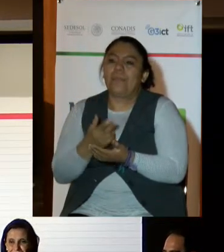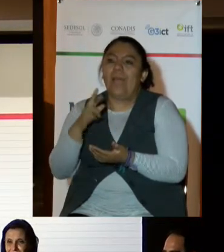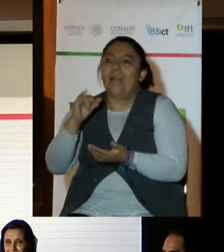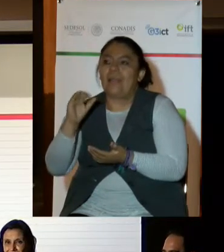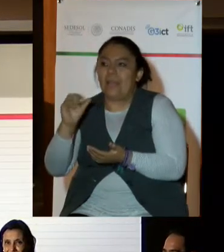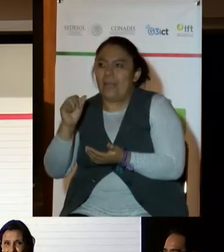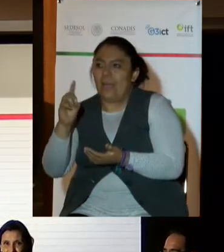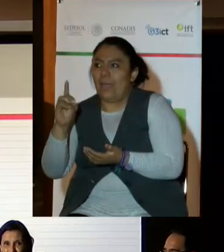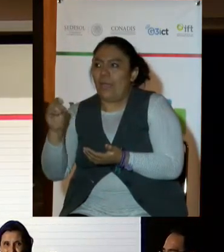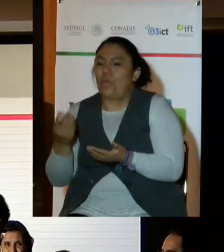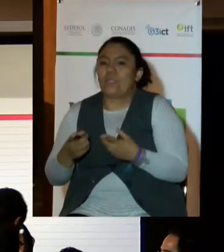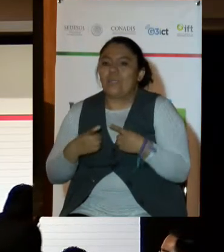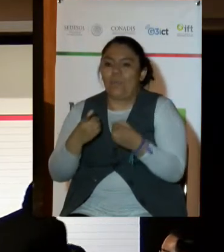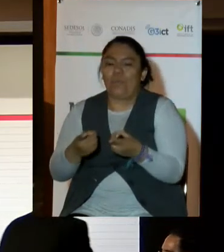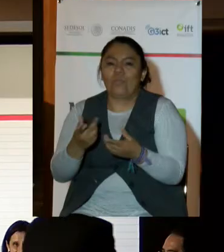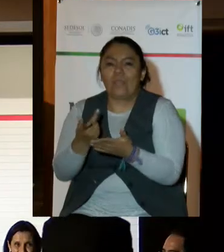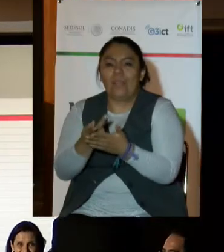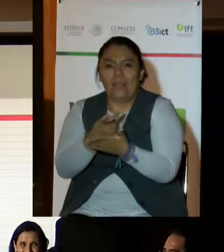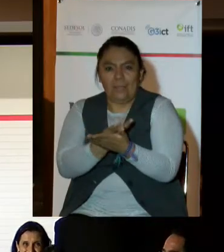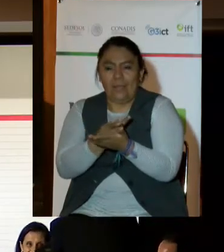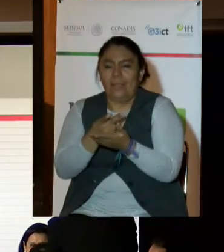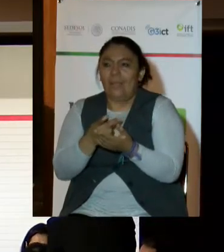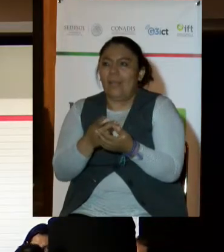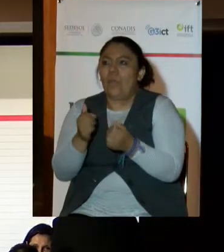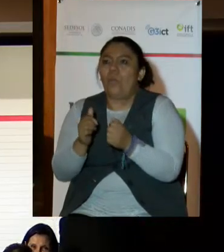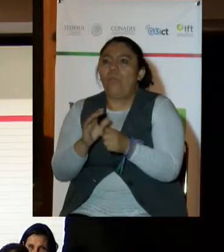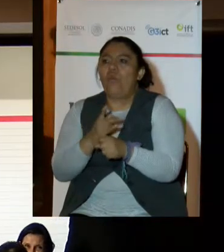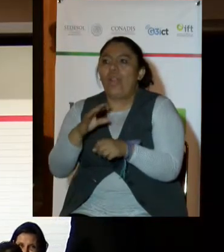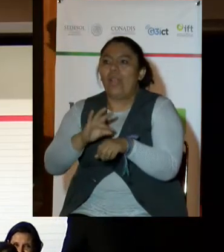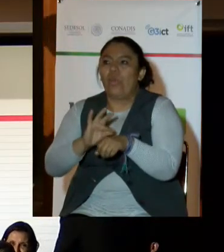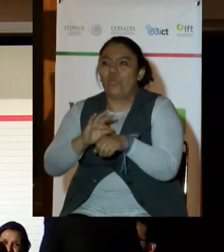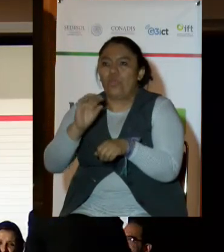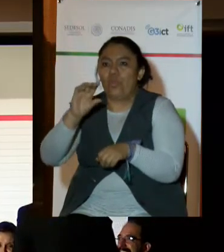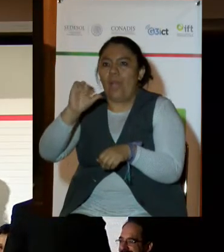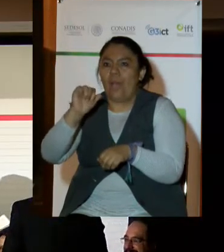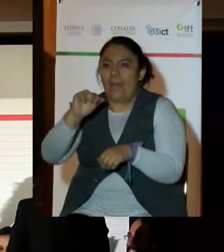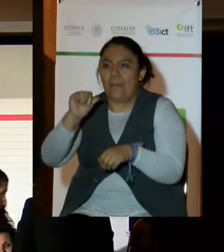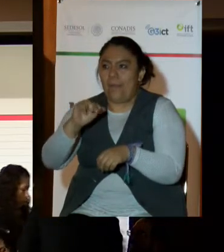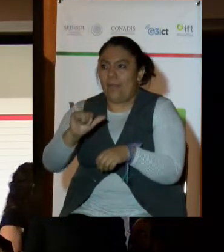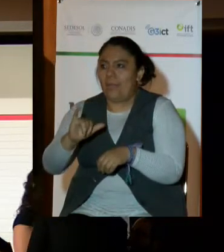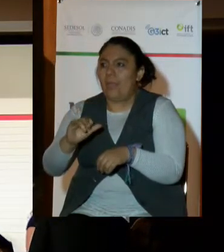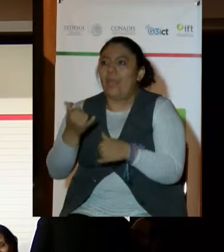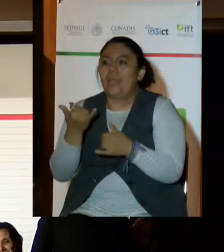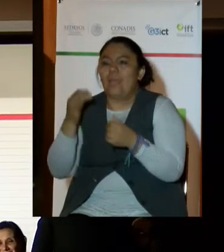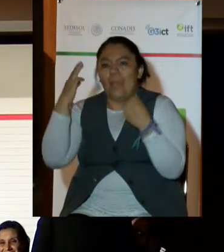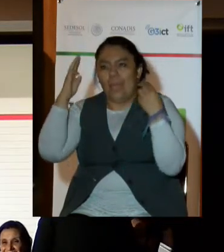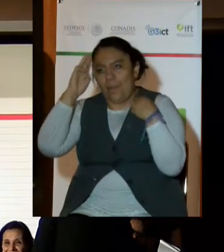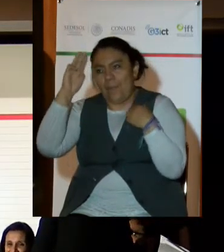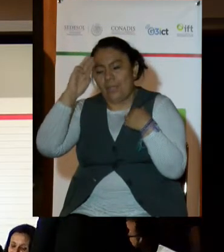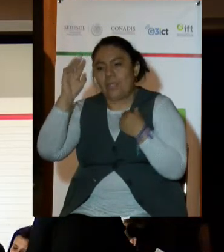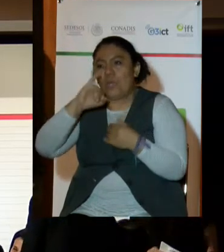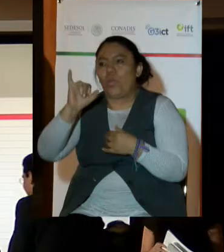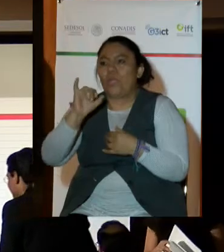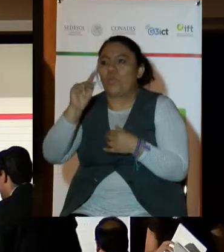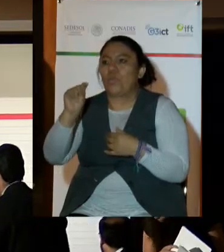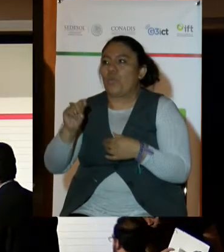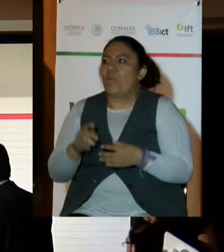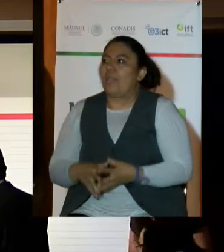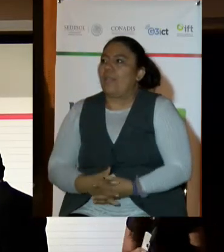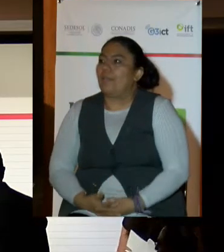Agradecemos a María Estela Medina Acosta, Armida Sánchez, Ernesto Escobedo, Mónica Duem y Adriana Labardini por